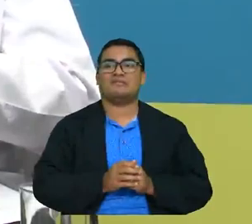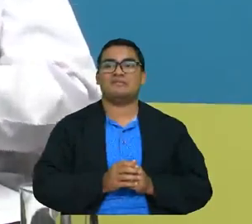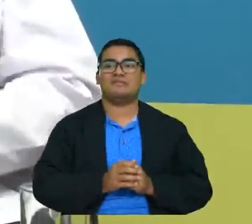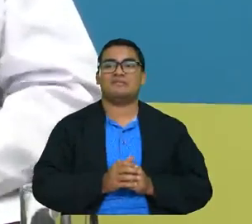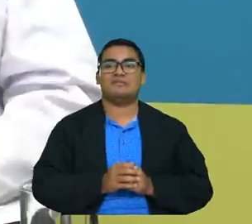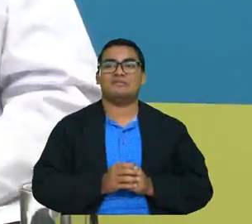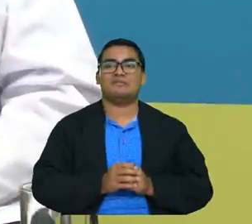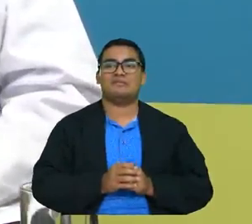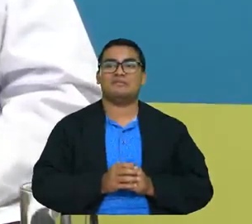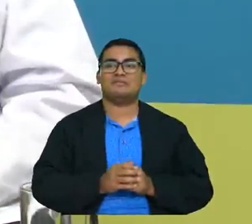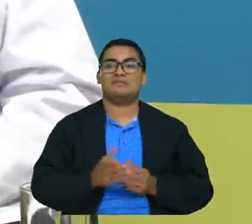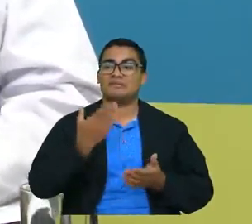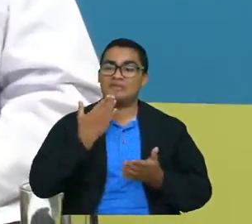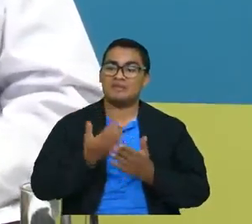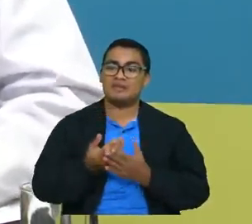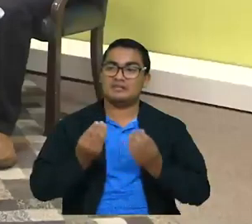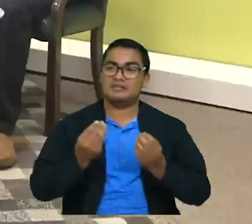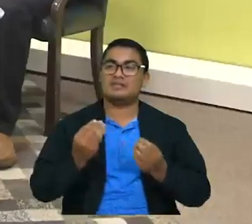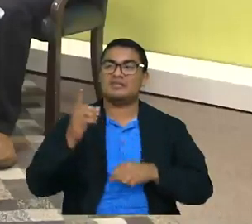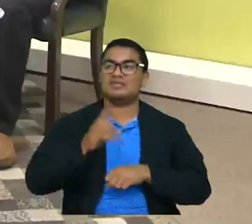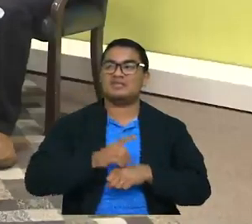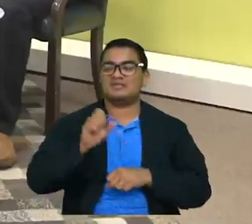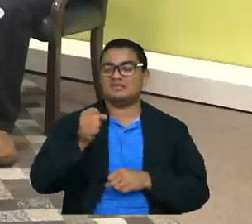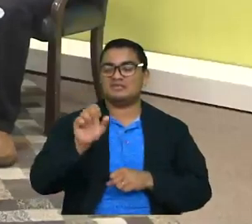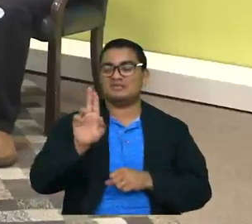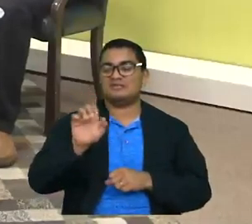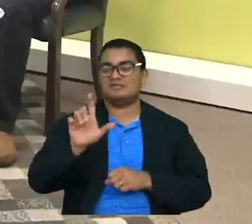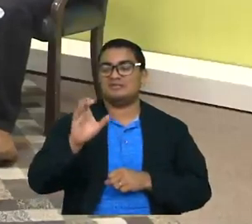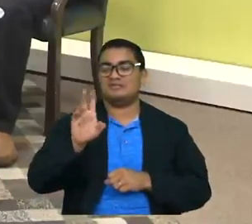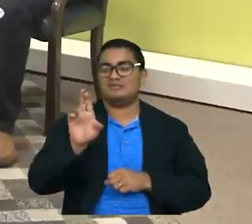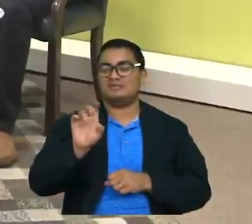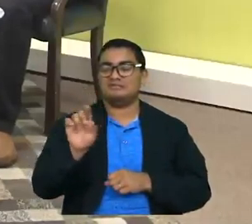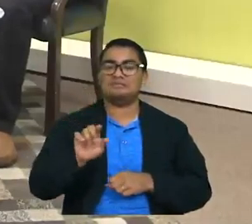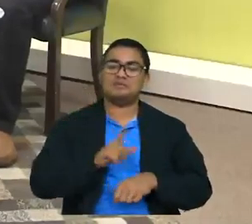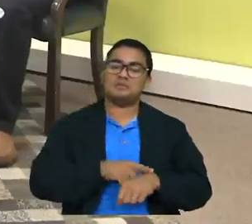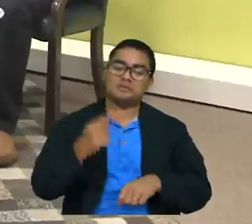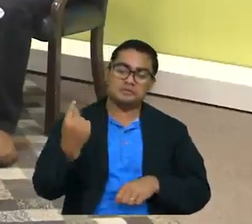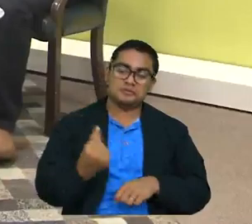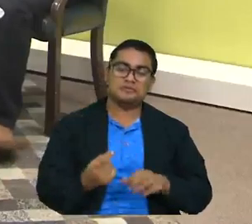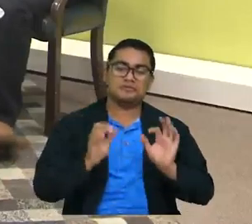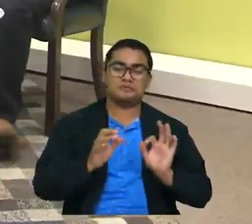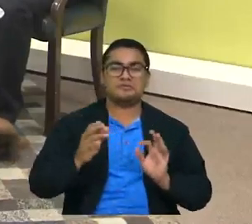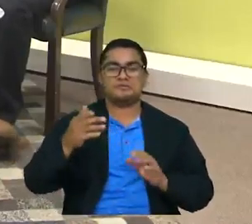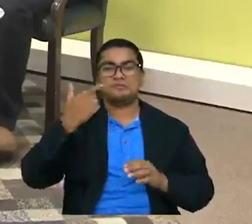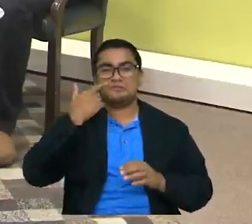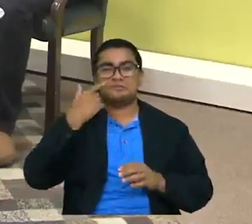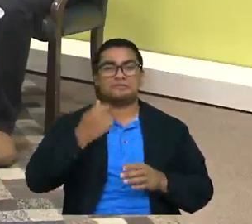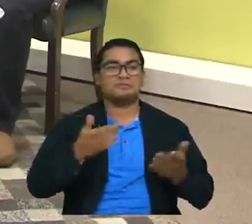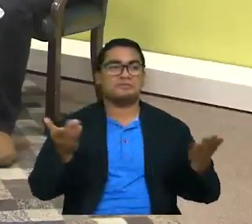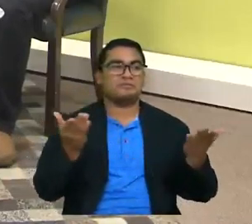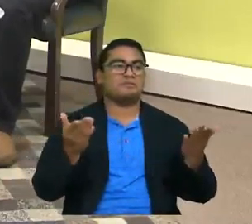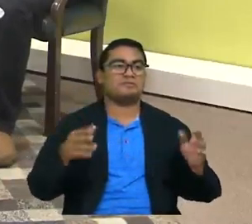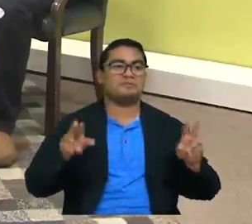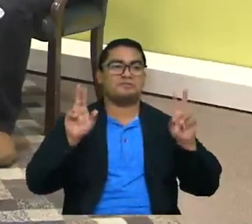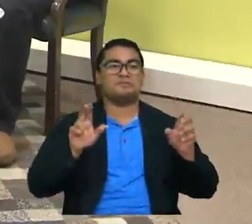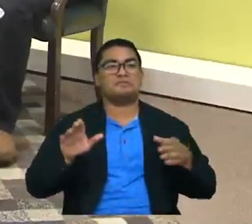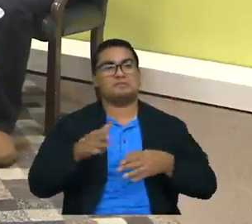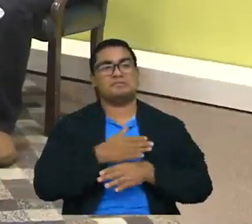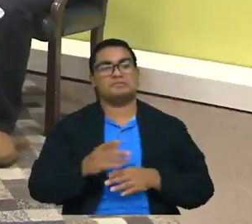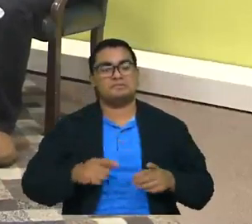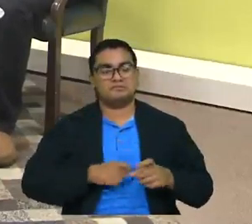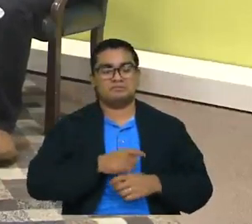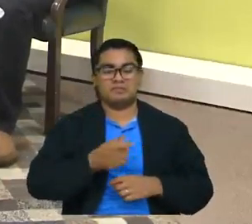desparasitante. Ok. Le agradecemos al doctor Saúl Cruz por su valioso tiempo y su valioso conocimiento sobre los